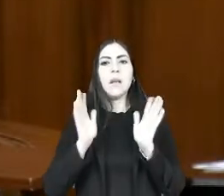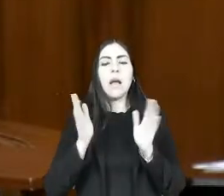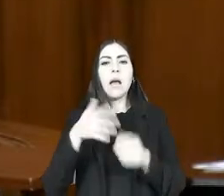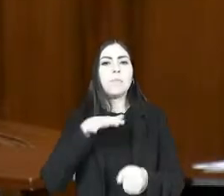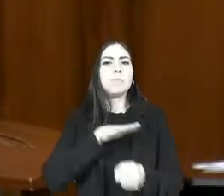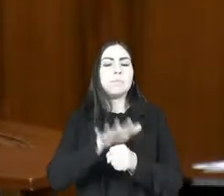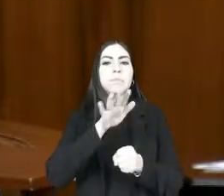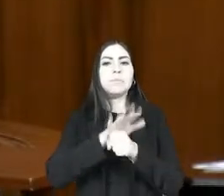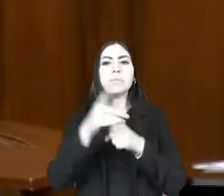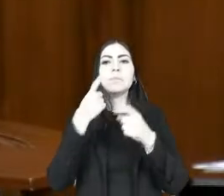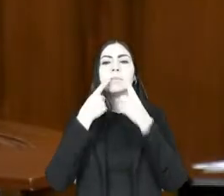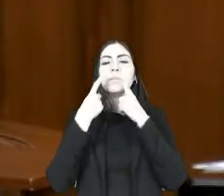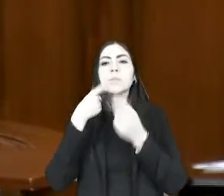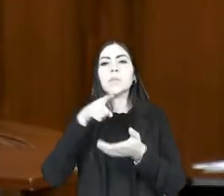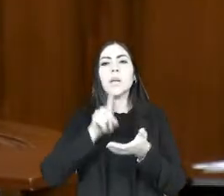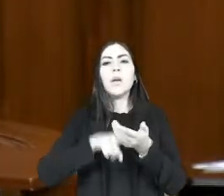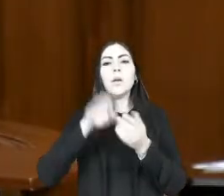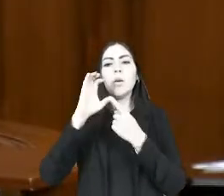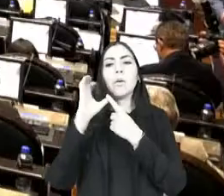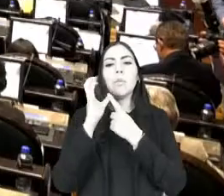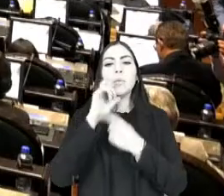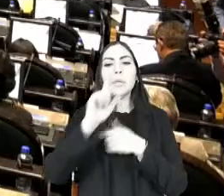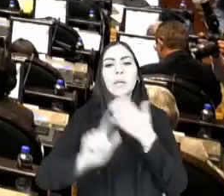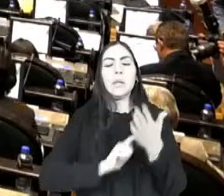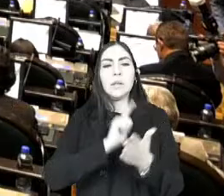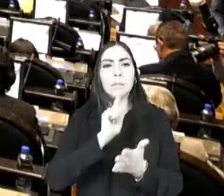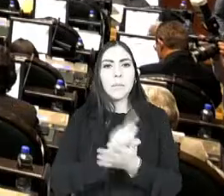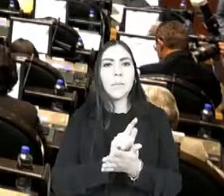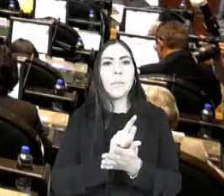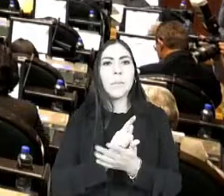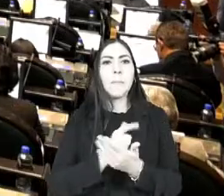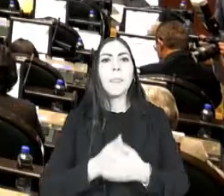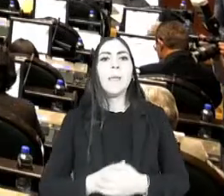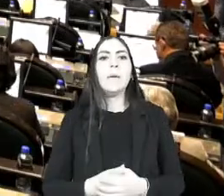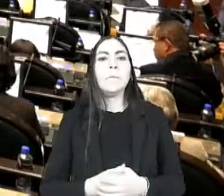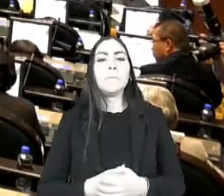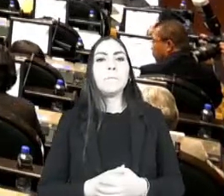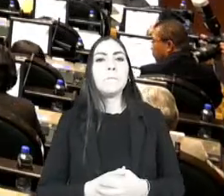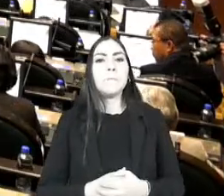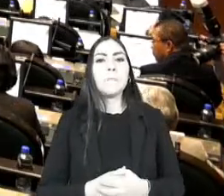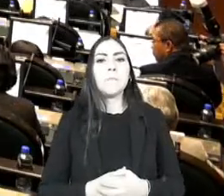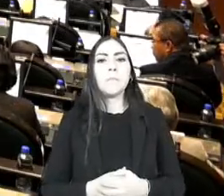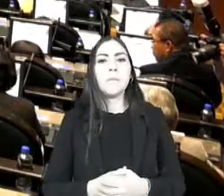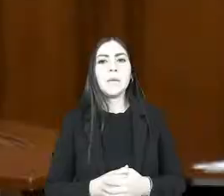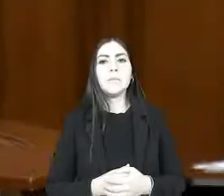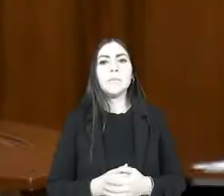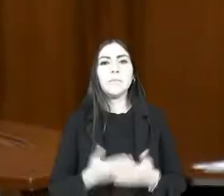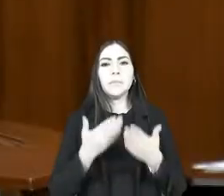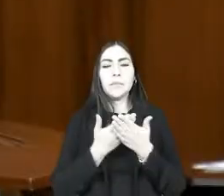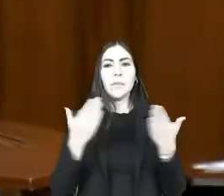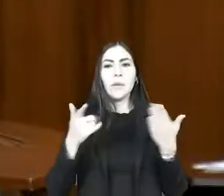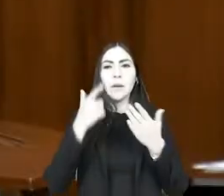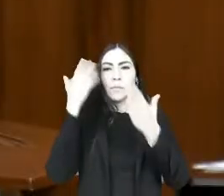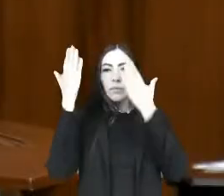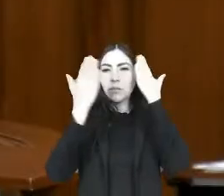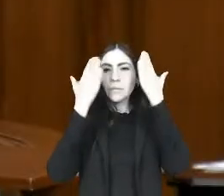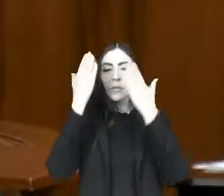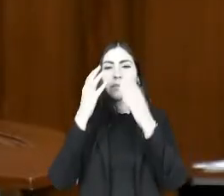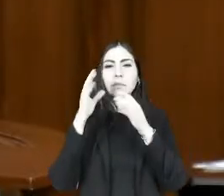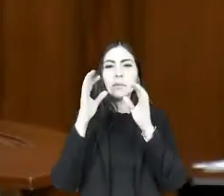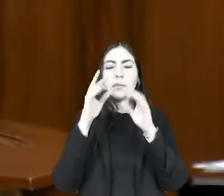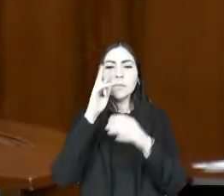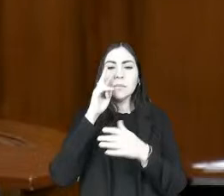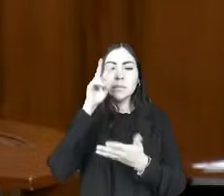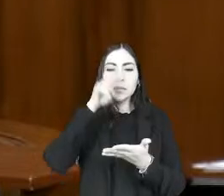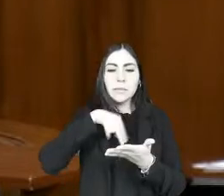comisiones legislativas, nos permitimos, en este sentido, agotado el estudio minucioso de